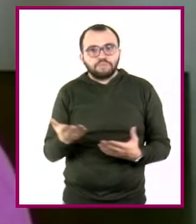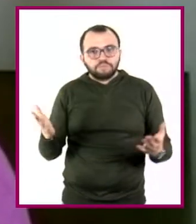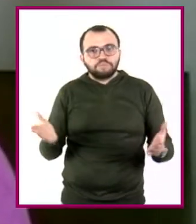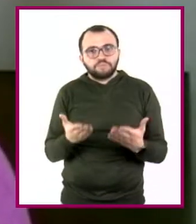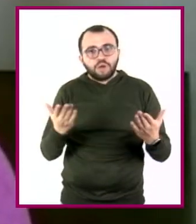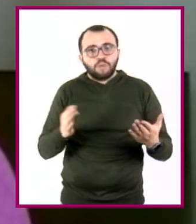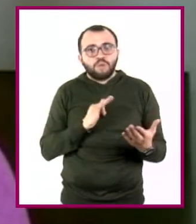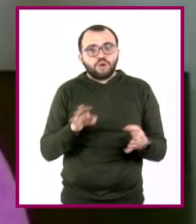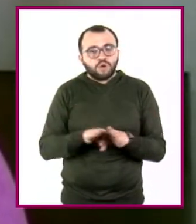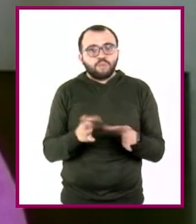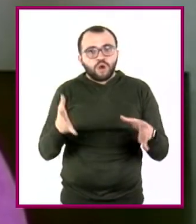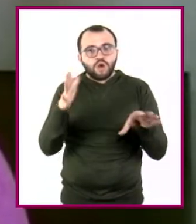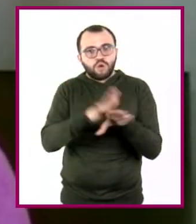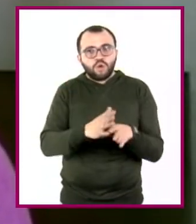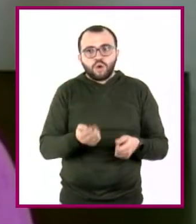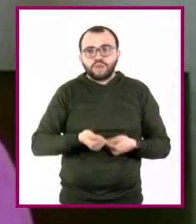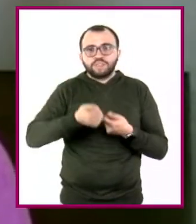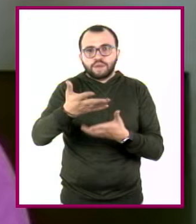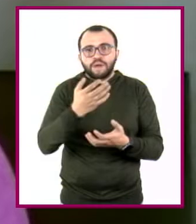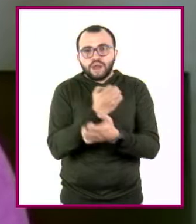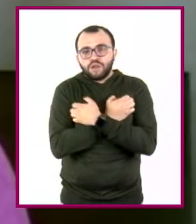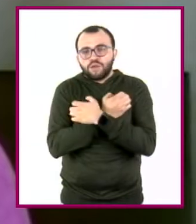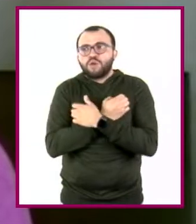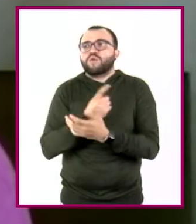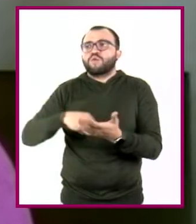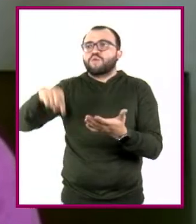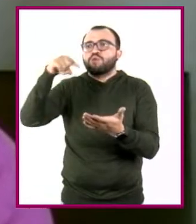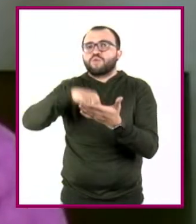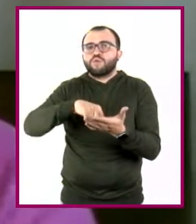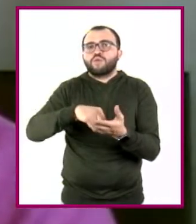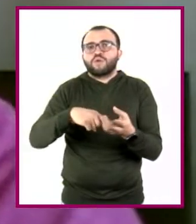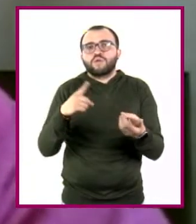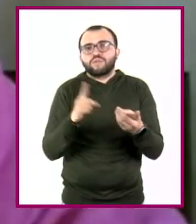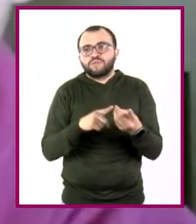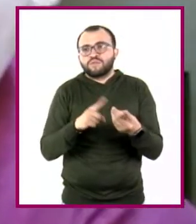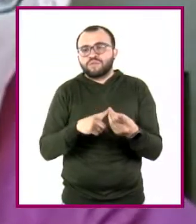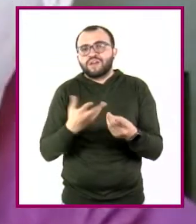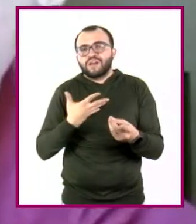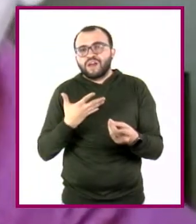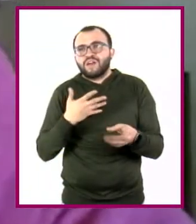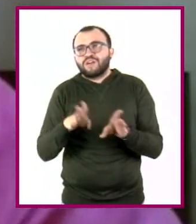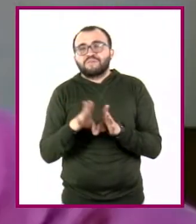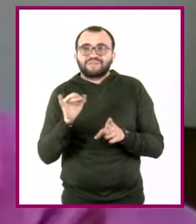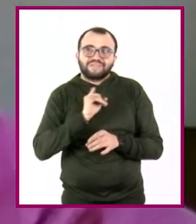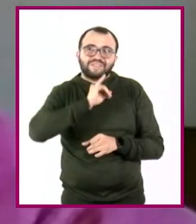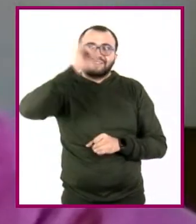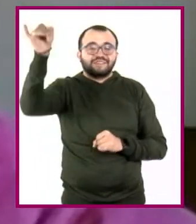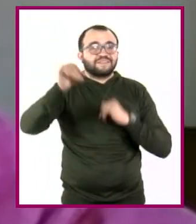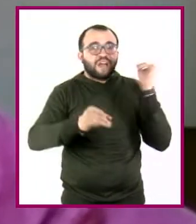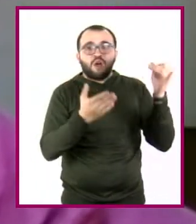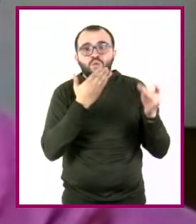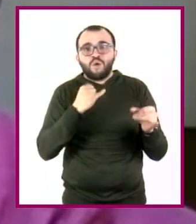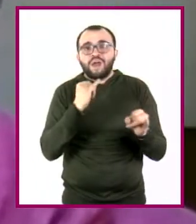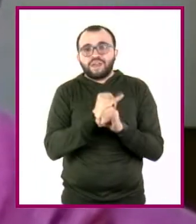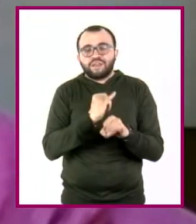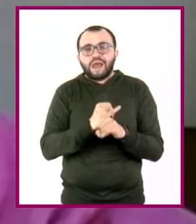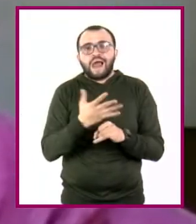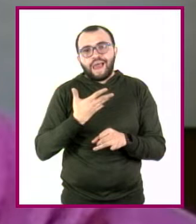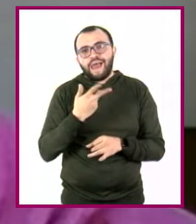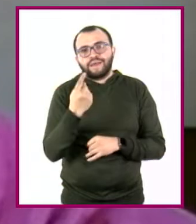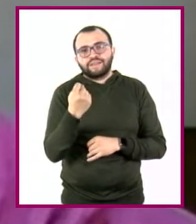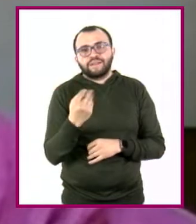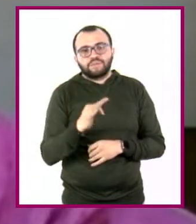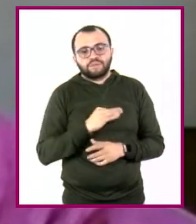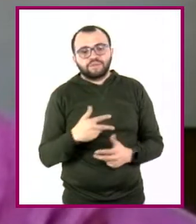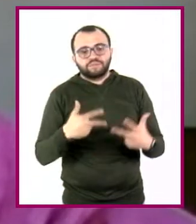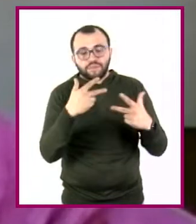podía incluir y llevar educación a sectores que se encontraban en zonas remotas. Entonces, sí